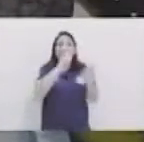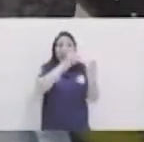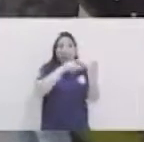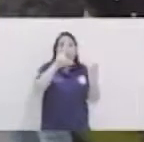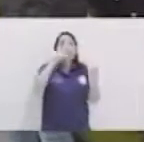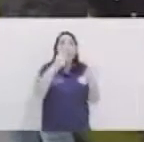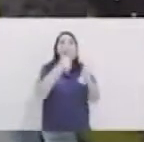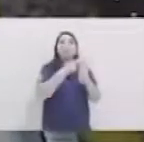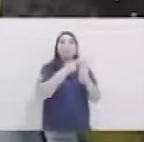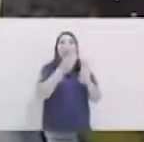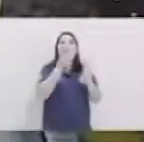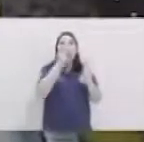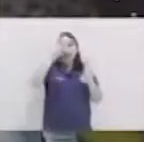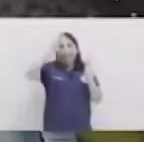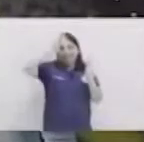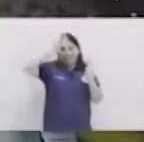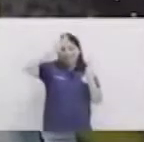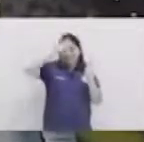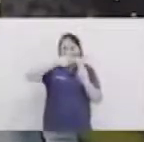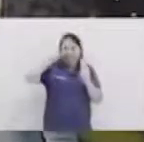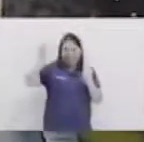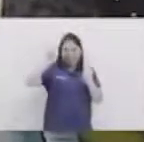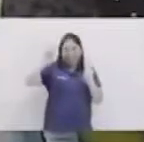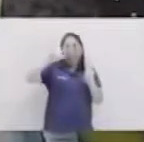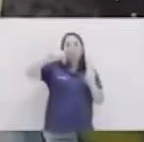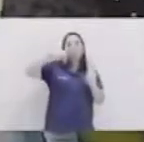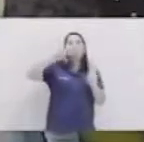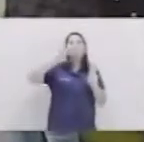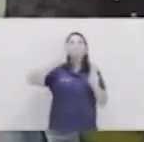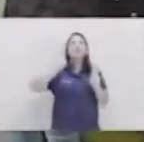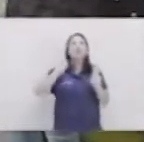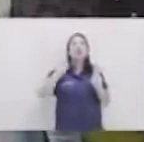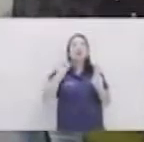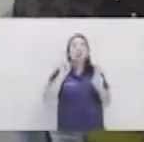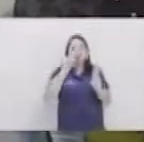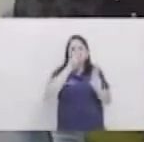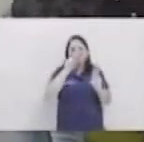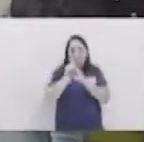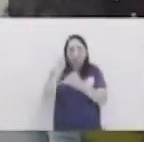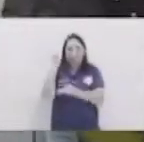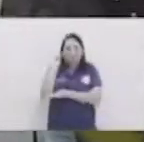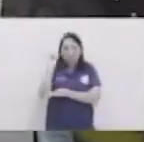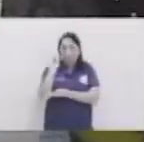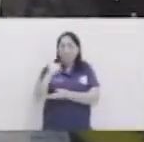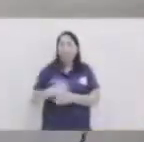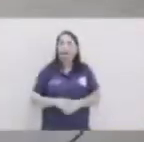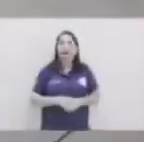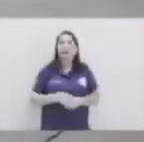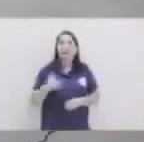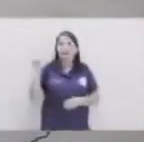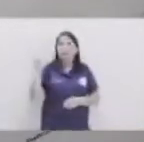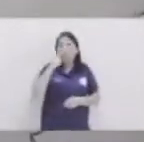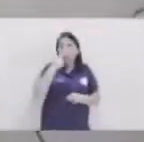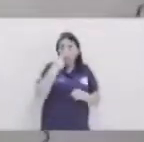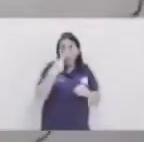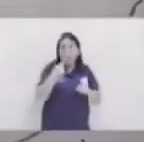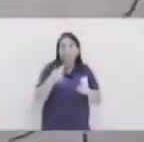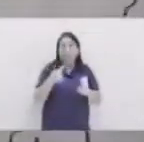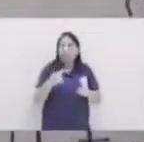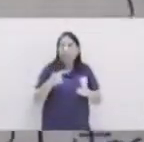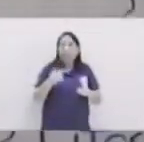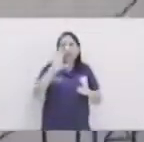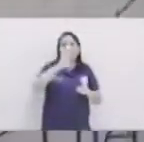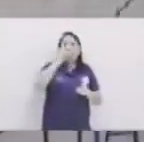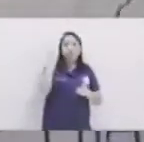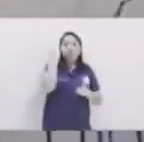tuvieron su apogeo del 1400 a 1533 después de Cristo. Como indiqué, estuvieron localizados acá,